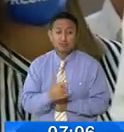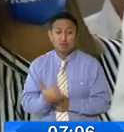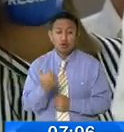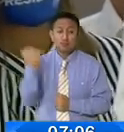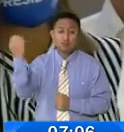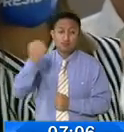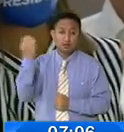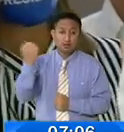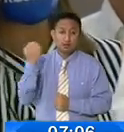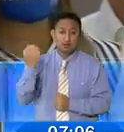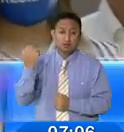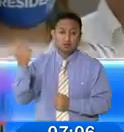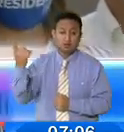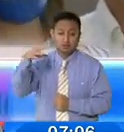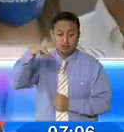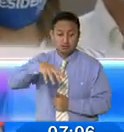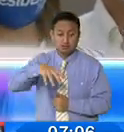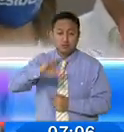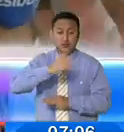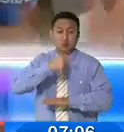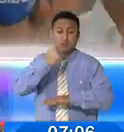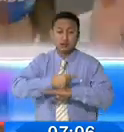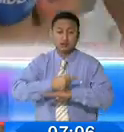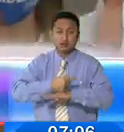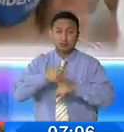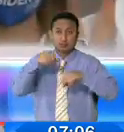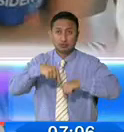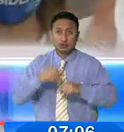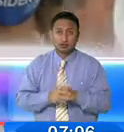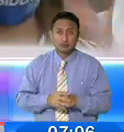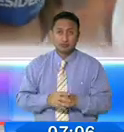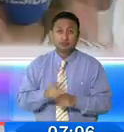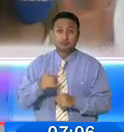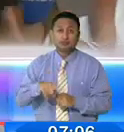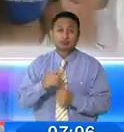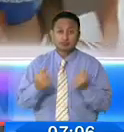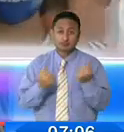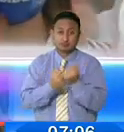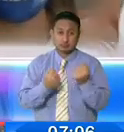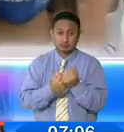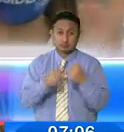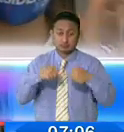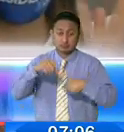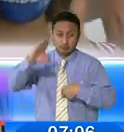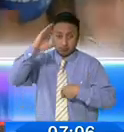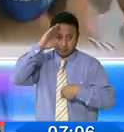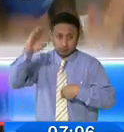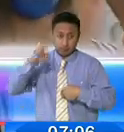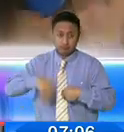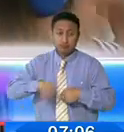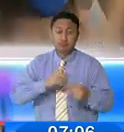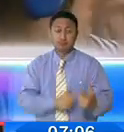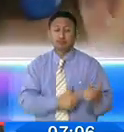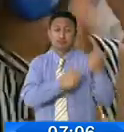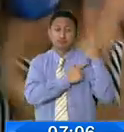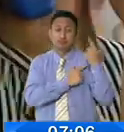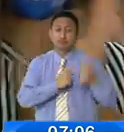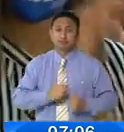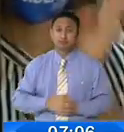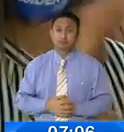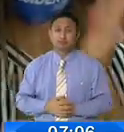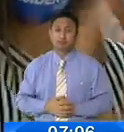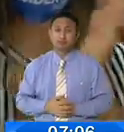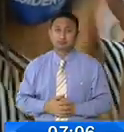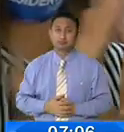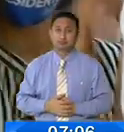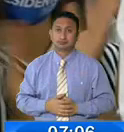emergencia en la provincia del Guayas para contar con el apoyo de la policía y de las Fuerzas Armadas.